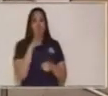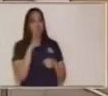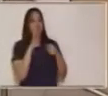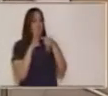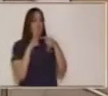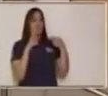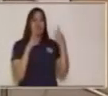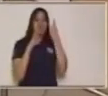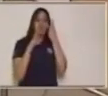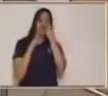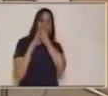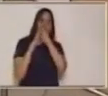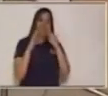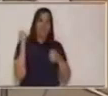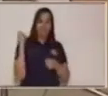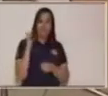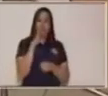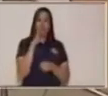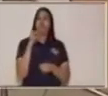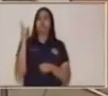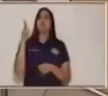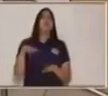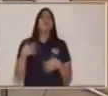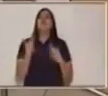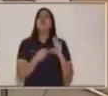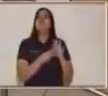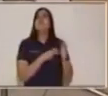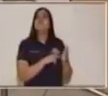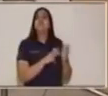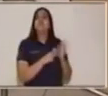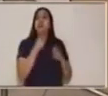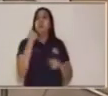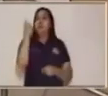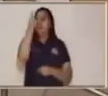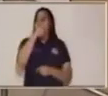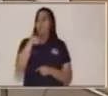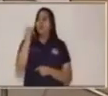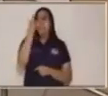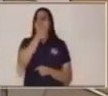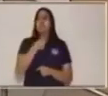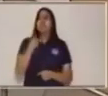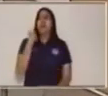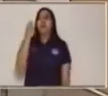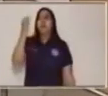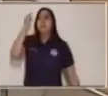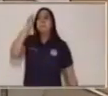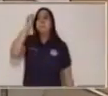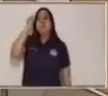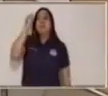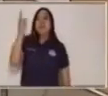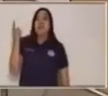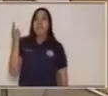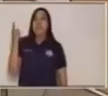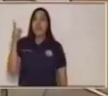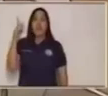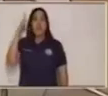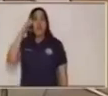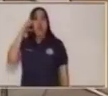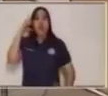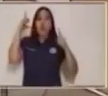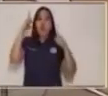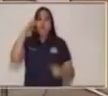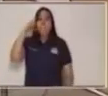blanca que tengo de este lado. ¿Qué nos quieren decir esas caritas? Piénsalo. Mira, hay una María que tiene una gran